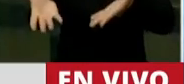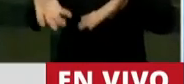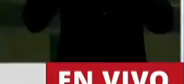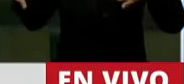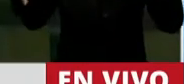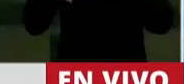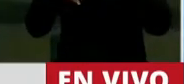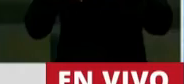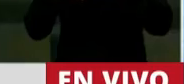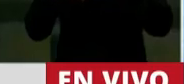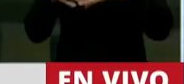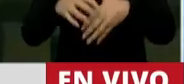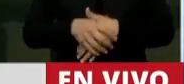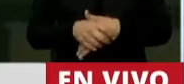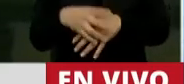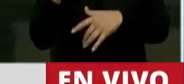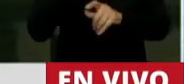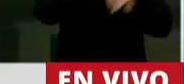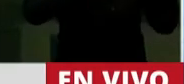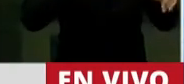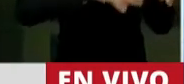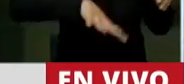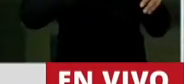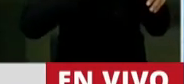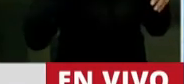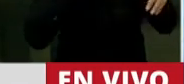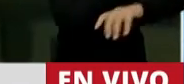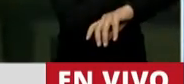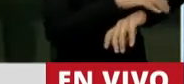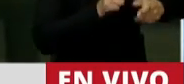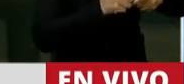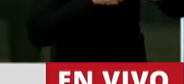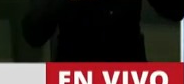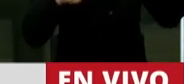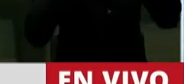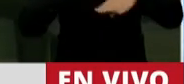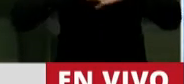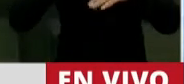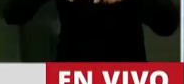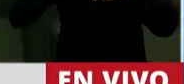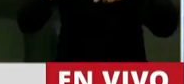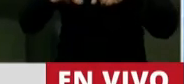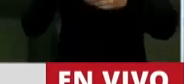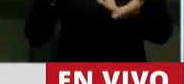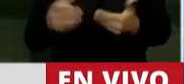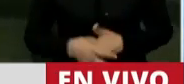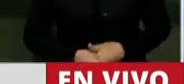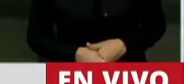pocos, mientras el pueblo argentino se empobreció por estas políticas totalmente